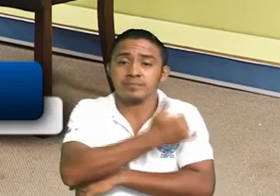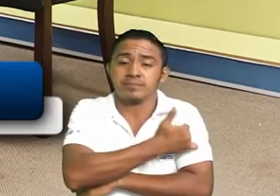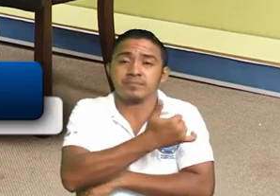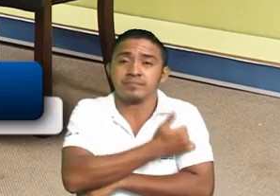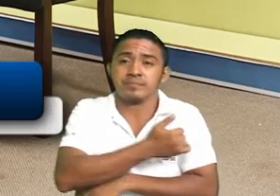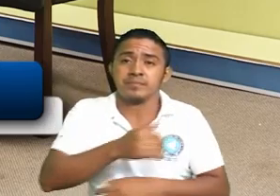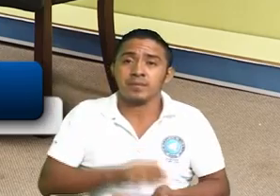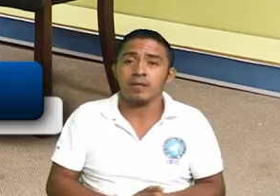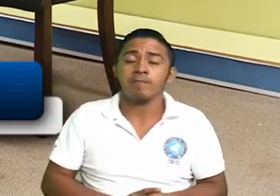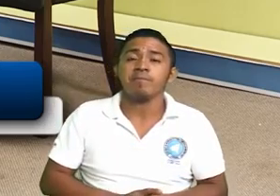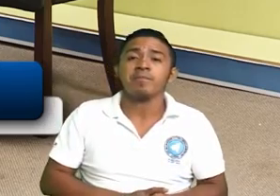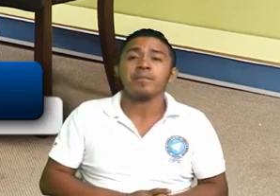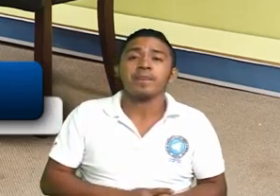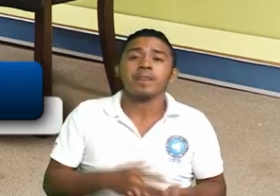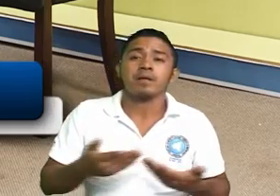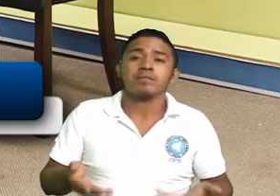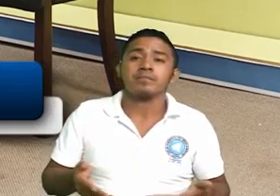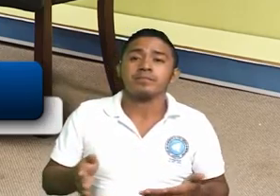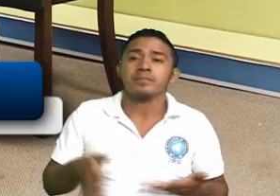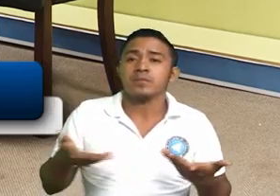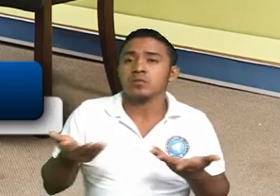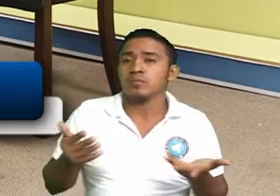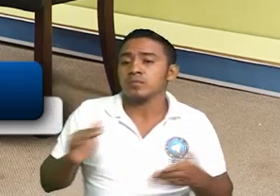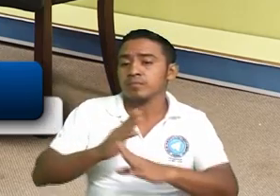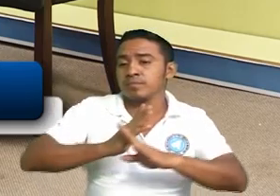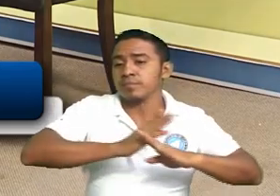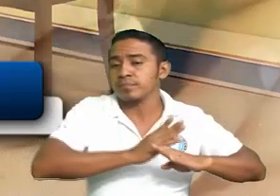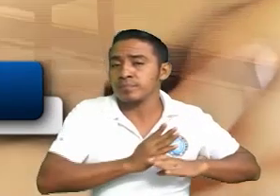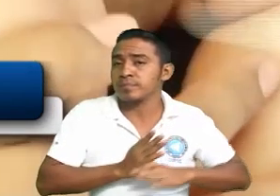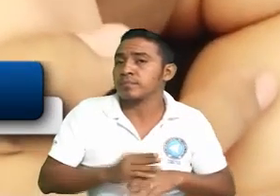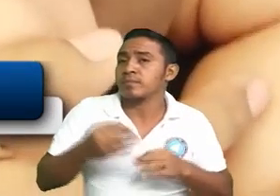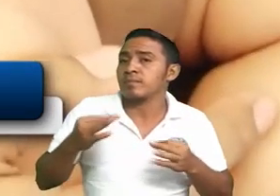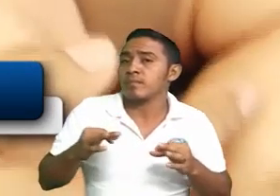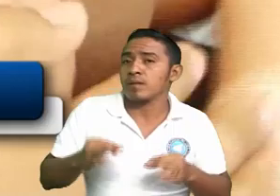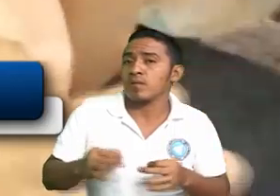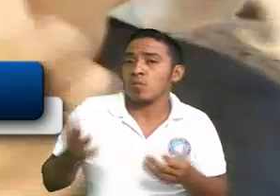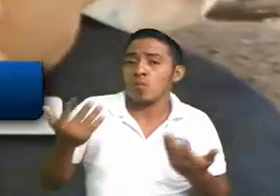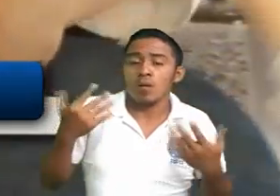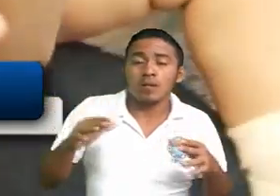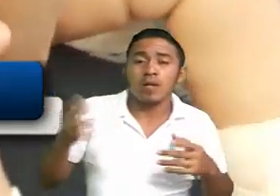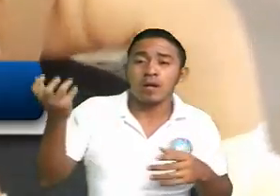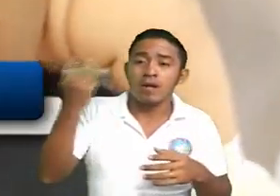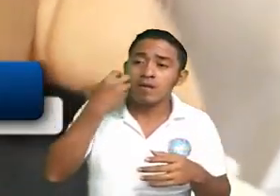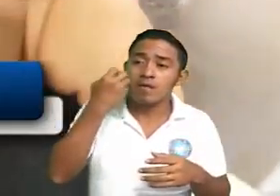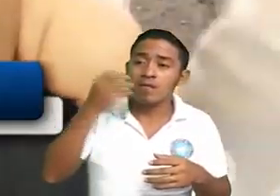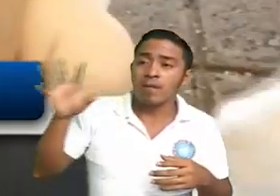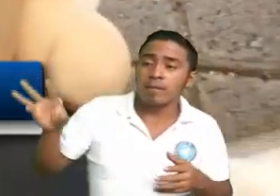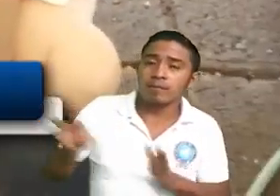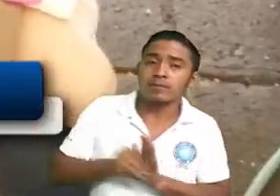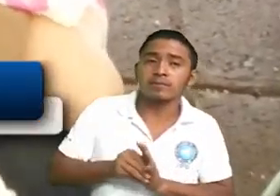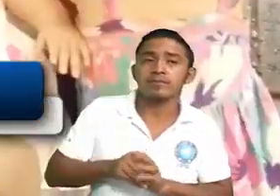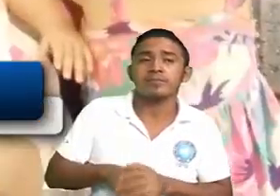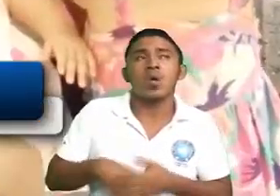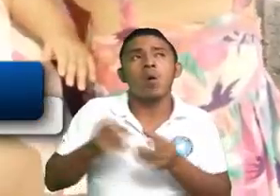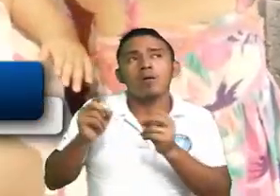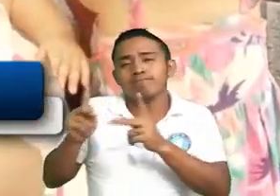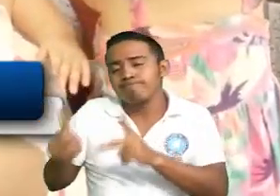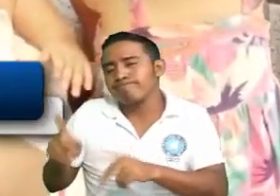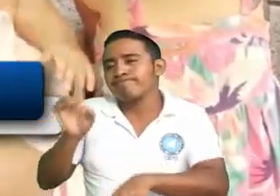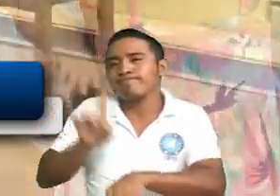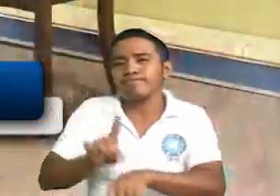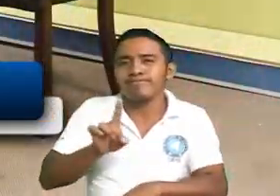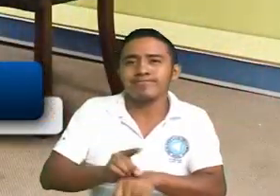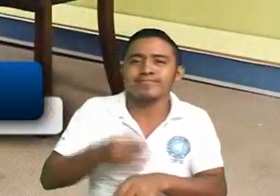dice al médico cuántas vacunas tiene este niño y cómo está inmunizado. Muy importante la aplicación de todas las vacunas en el primer año de